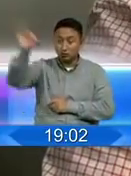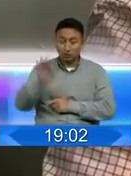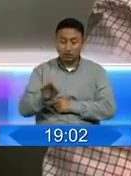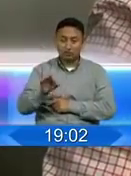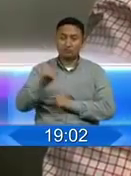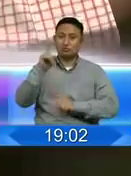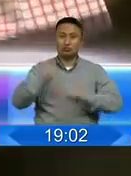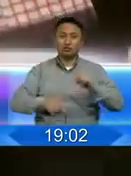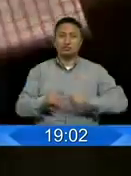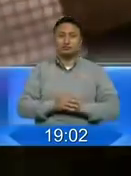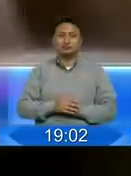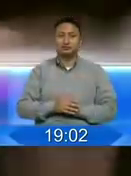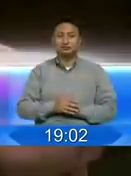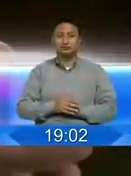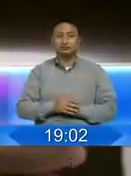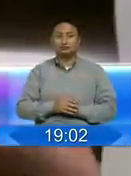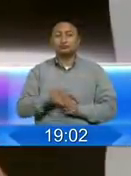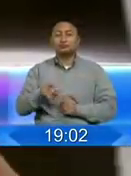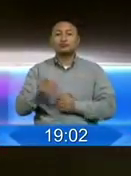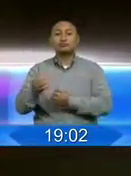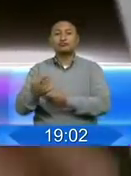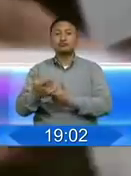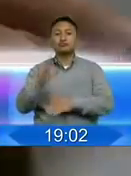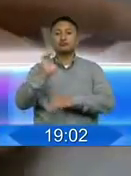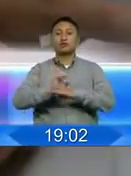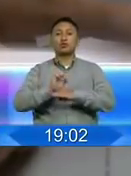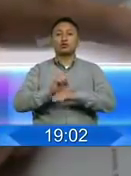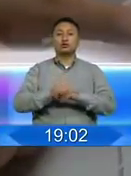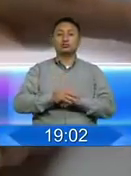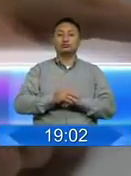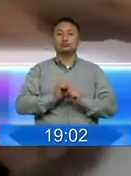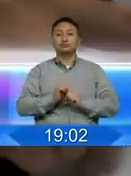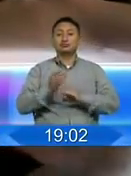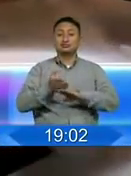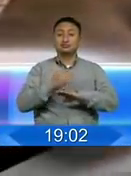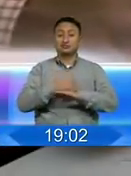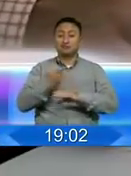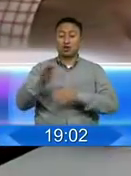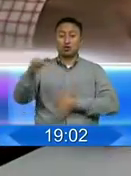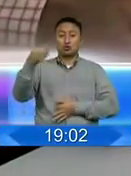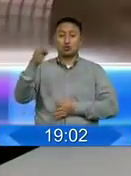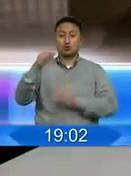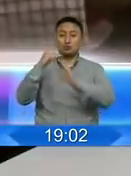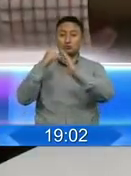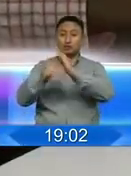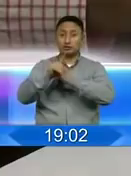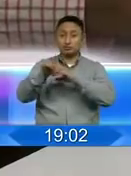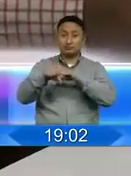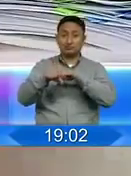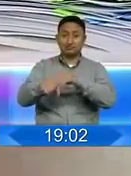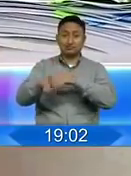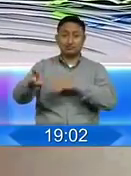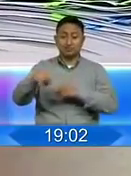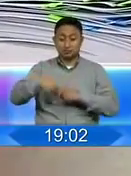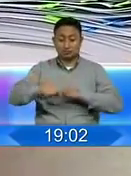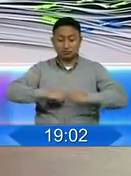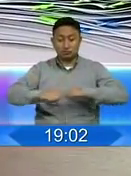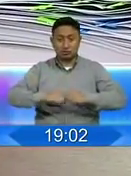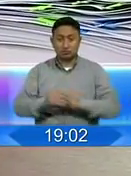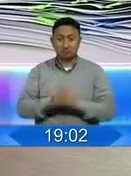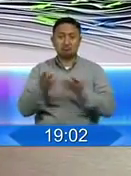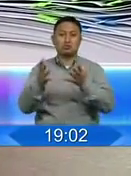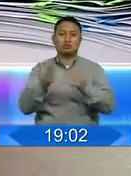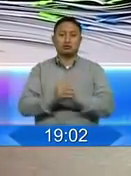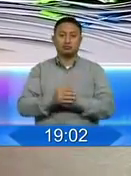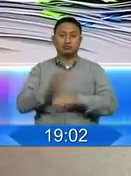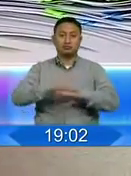de mi defendido. Según la información, Ecuador no habría remitido a tiempo la documentación para sustentar su actuación dentro del proceso, por